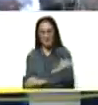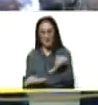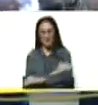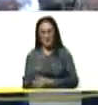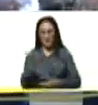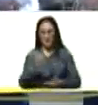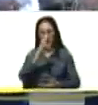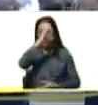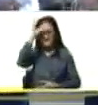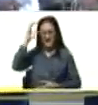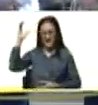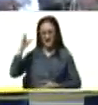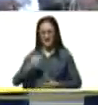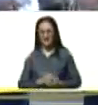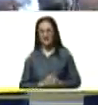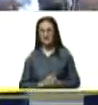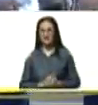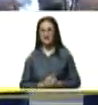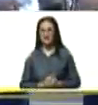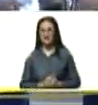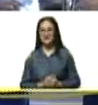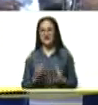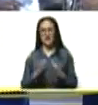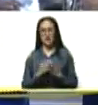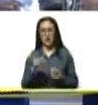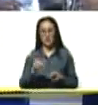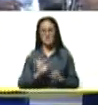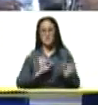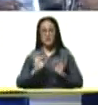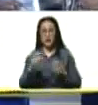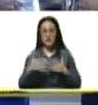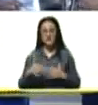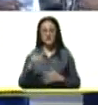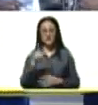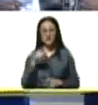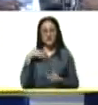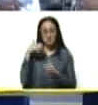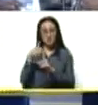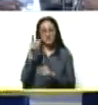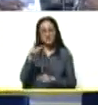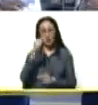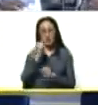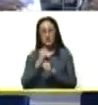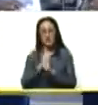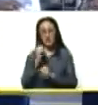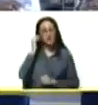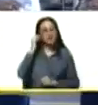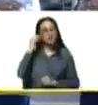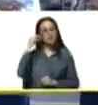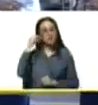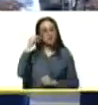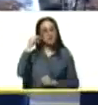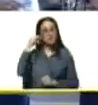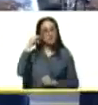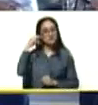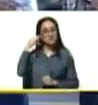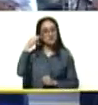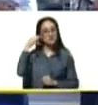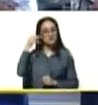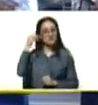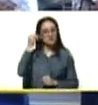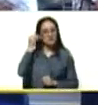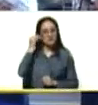Ocarí y todos estos bandidos. Prepárense que vamos por ustedes, pero con trabajo, con demostración, con